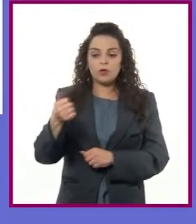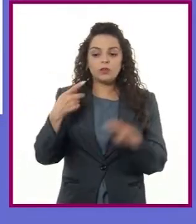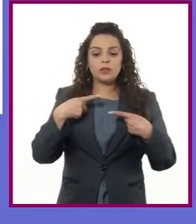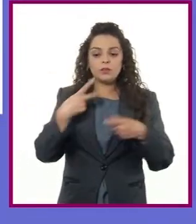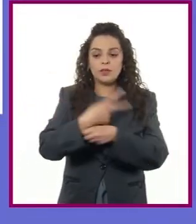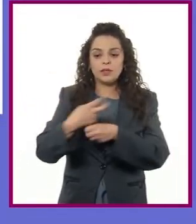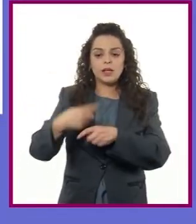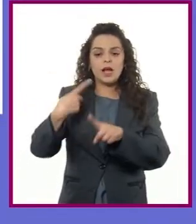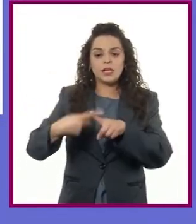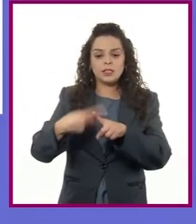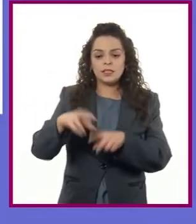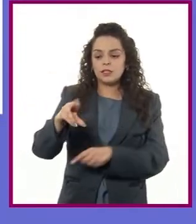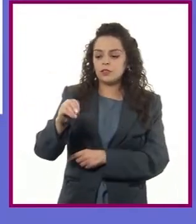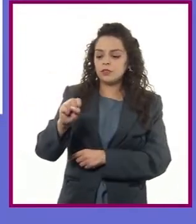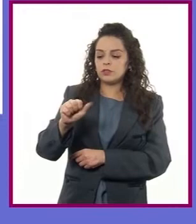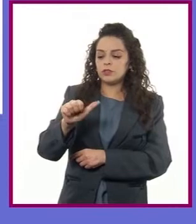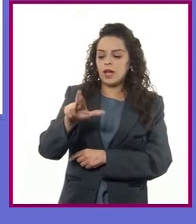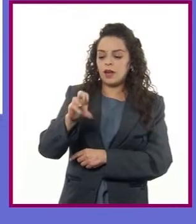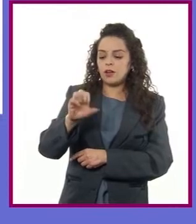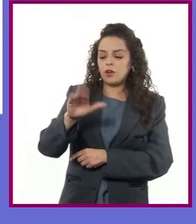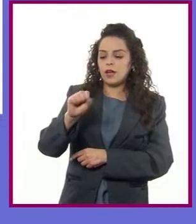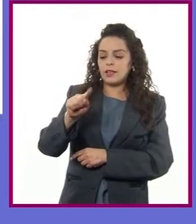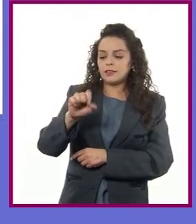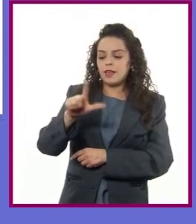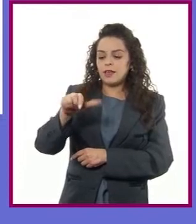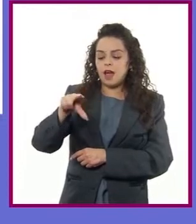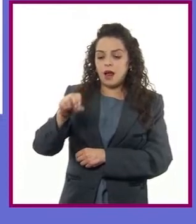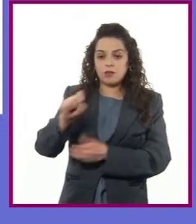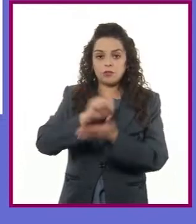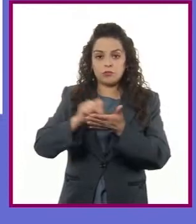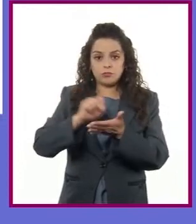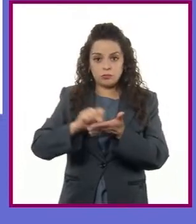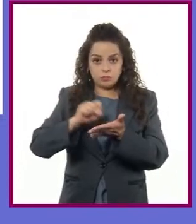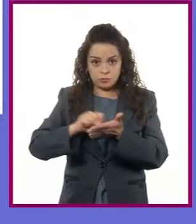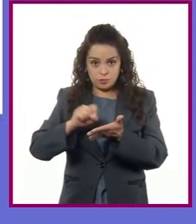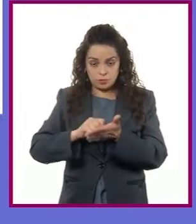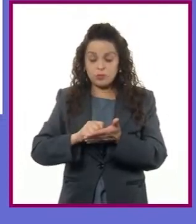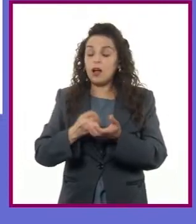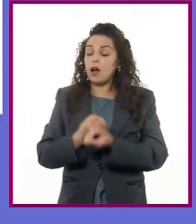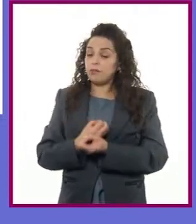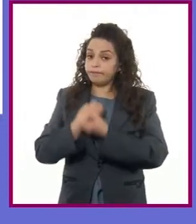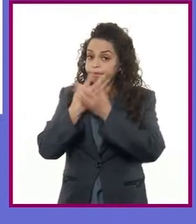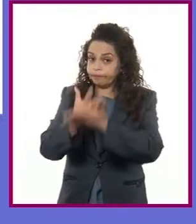Rosario Castellanos, escritora, poetisa y diplomática